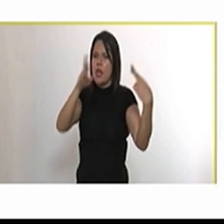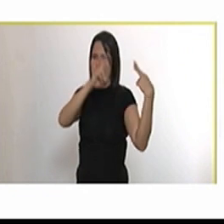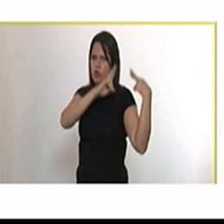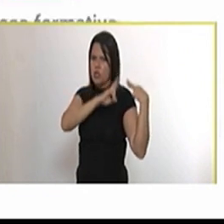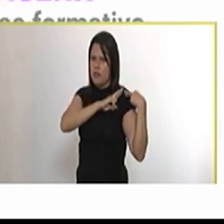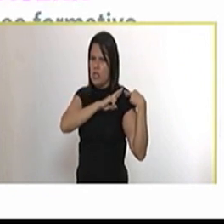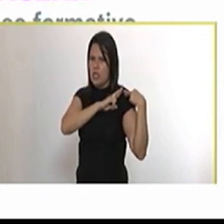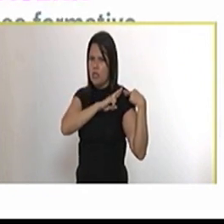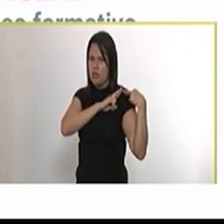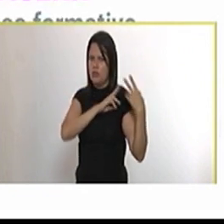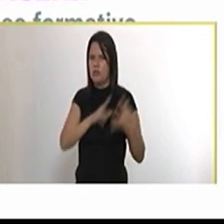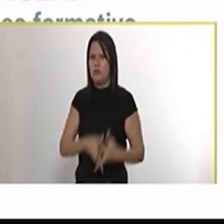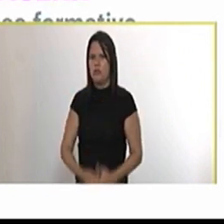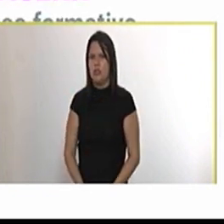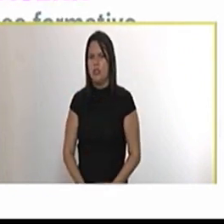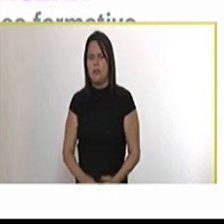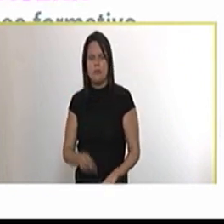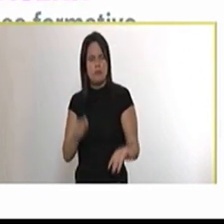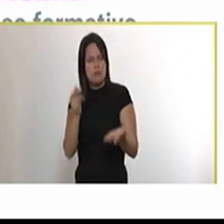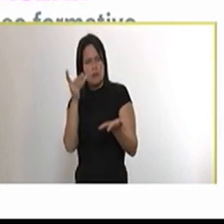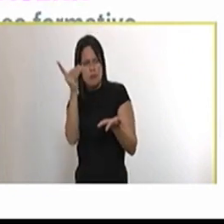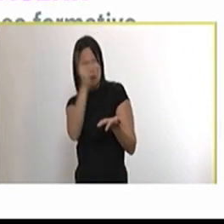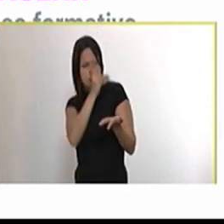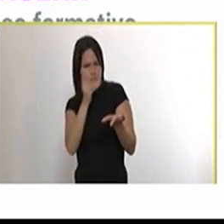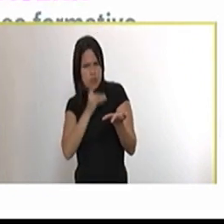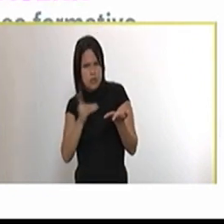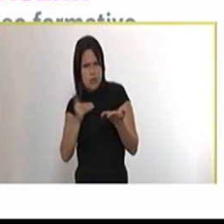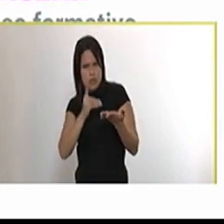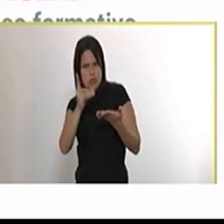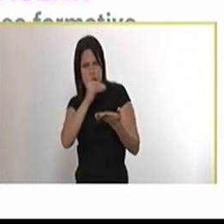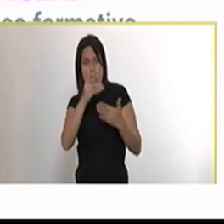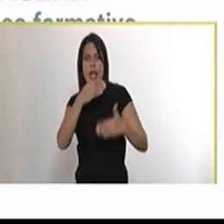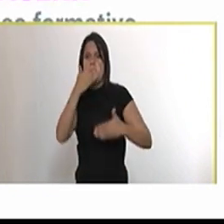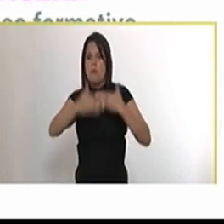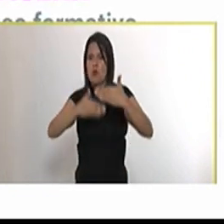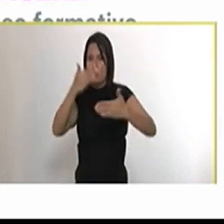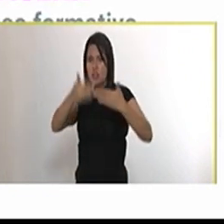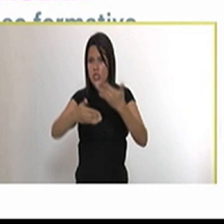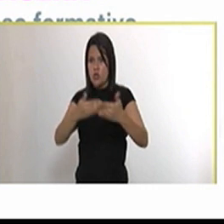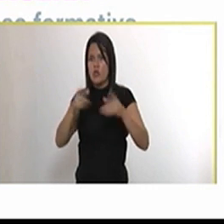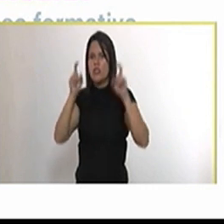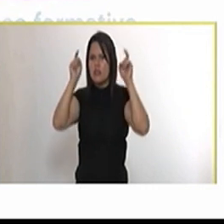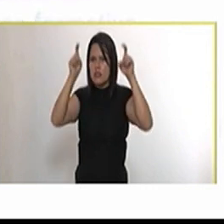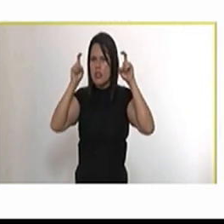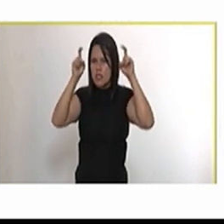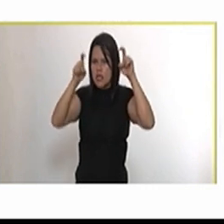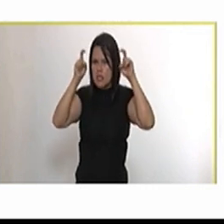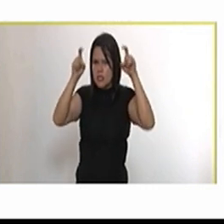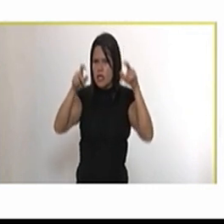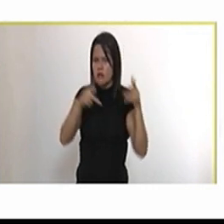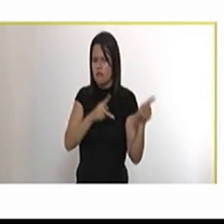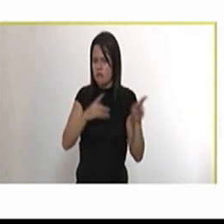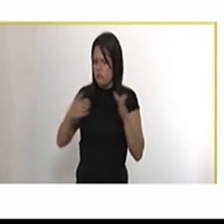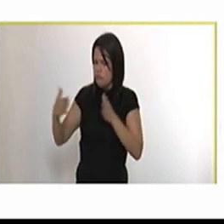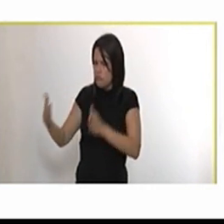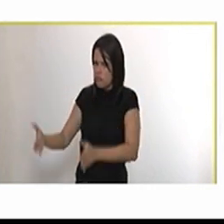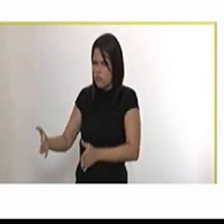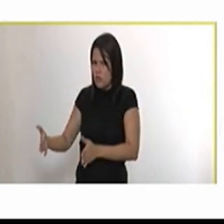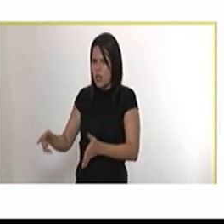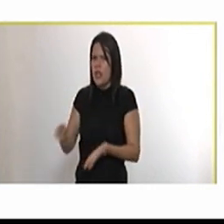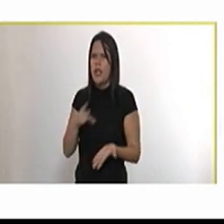disciplina. Diseña el proceso formativo orientado a proponer estrategias basadas en